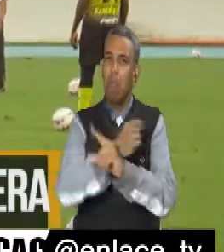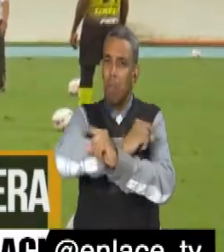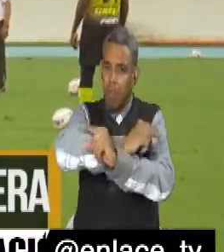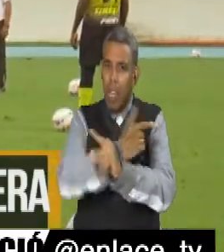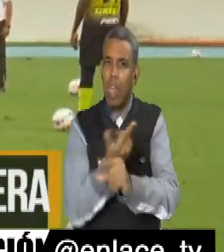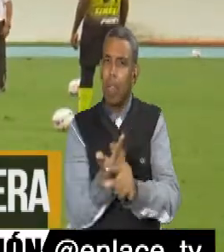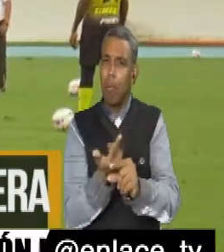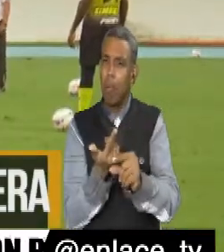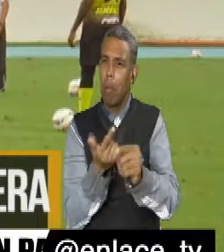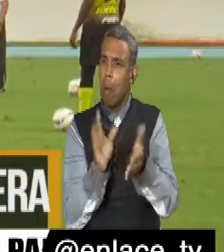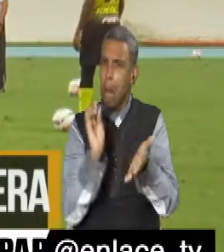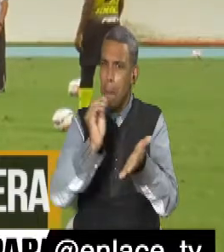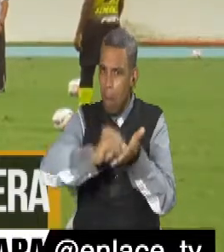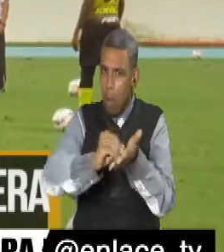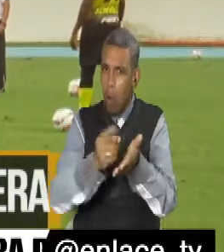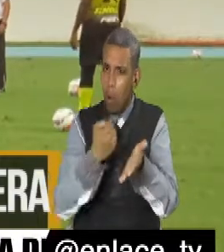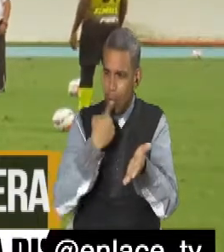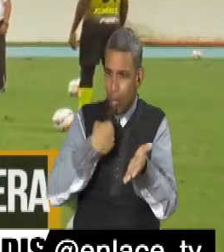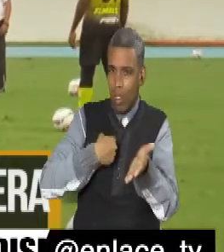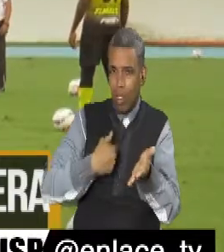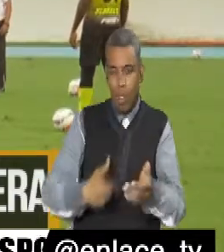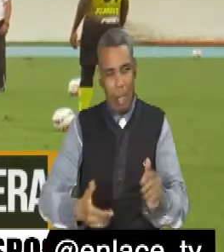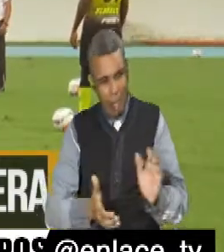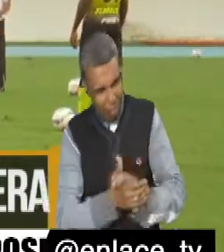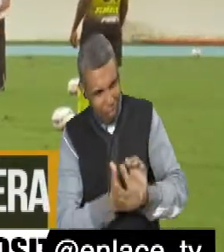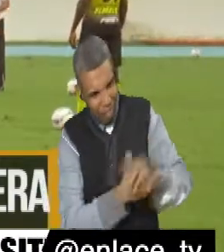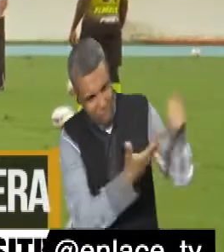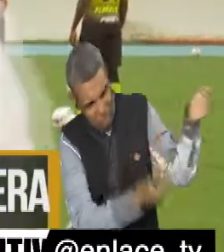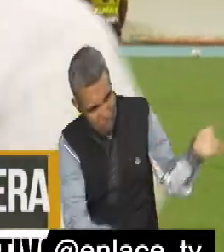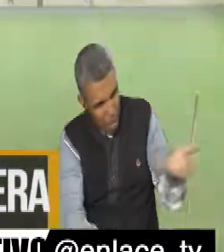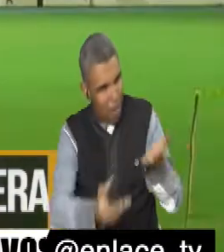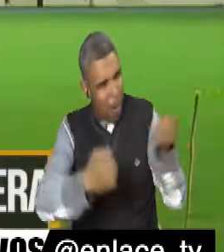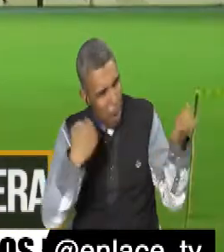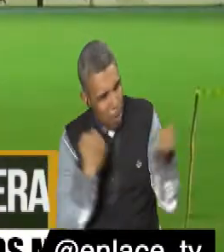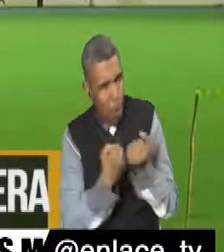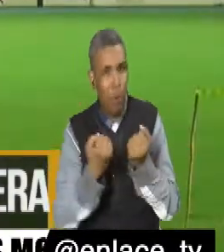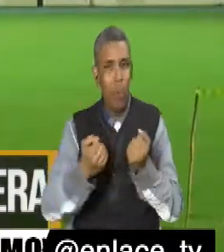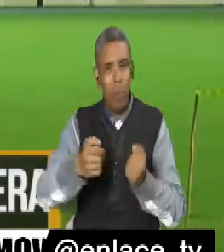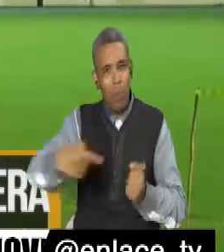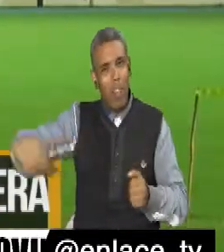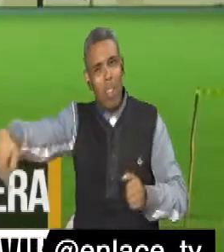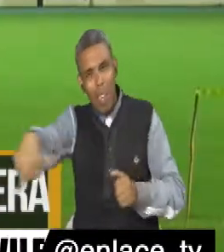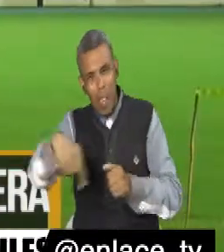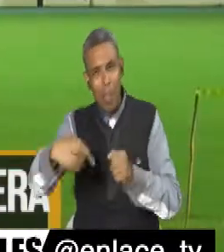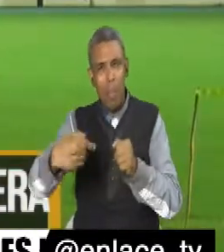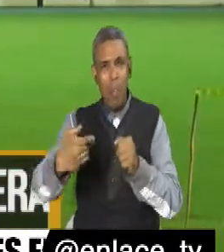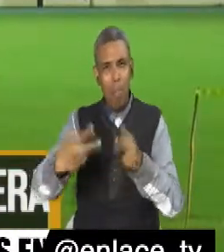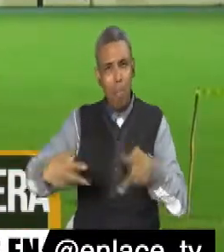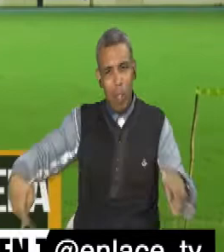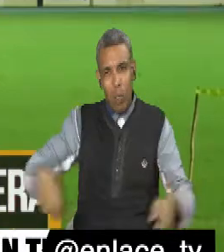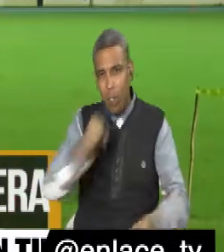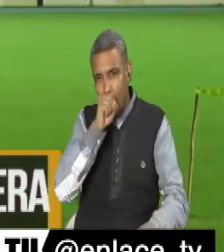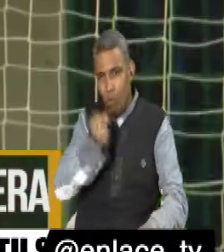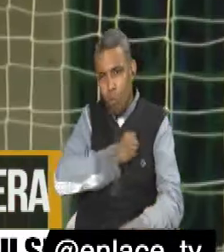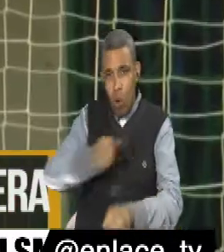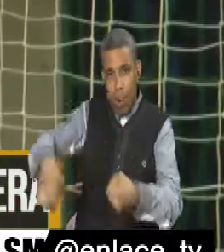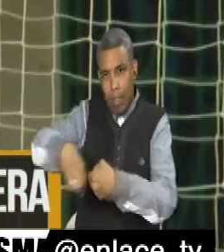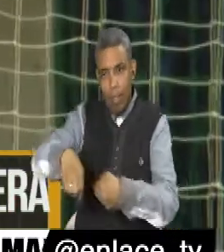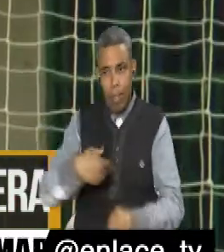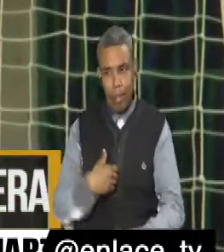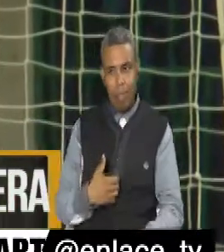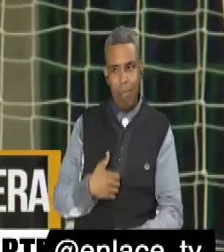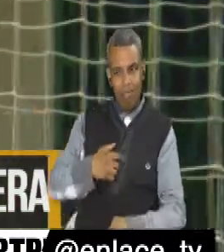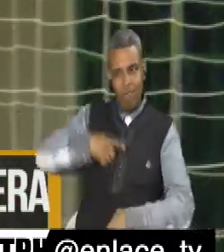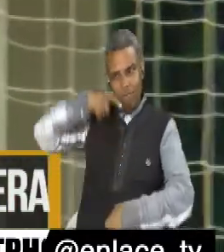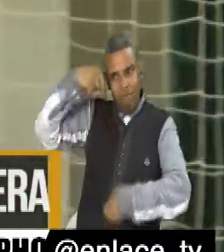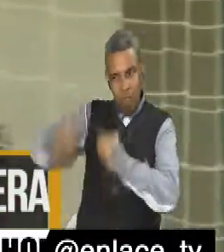muy entusiasmados, así que palabra de agradecimiento y decirle que vamos a hacer todo lo posible por darle la mayor alegría. Este hombre, que